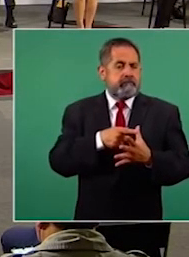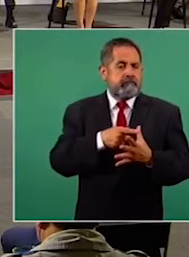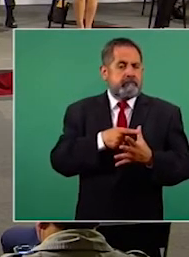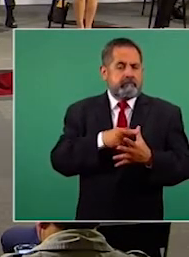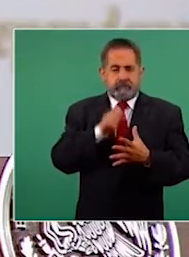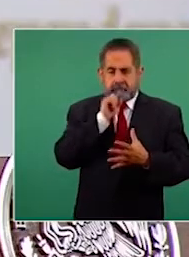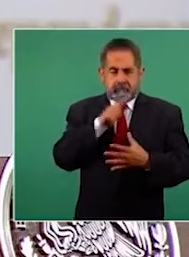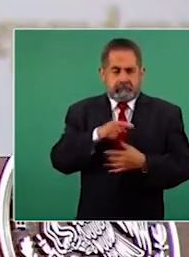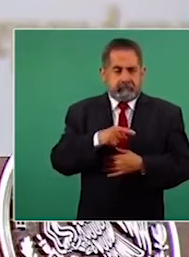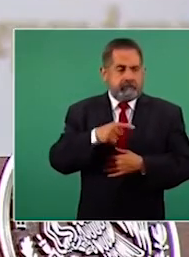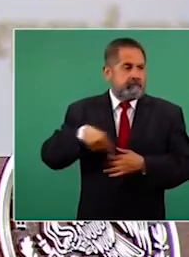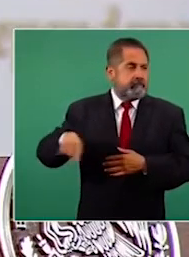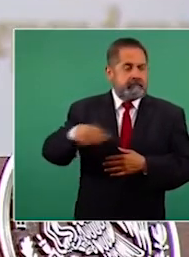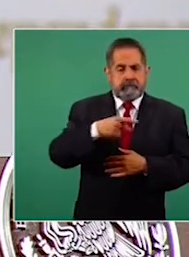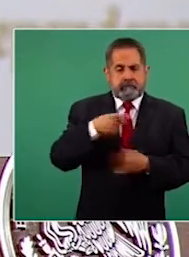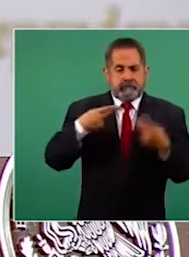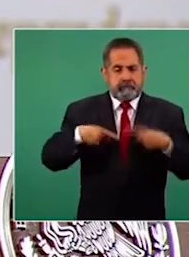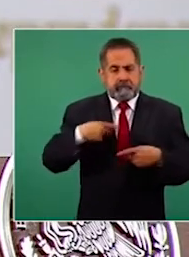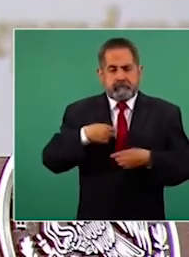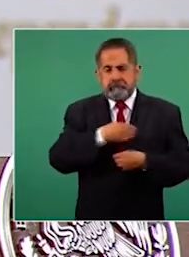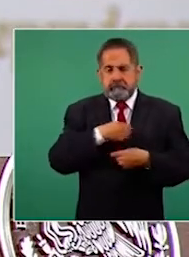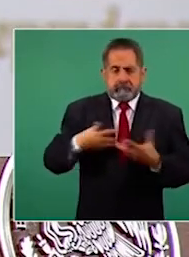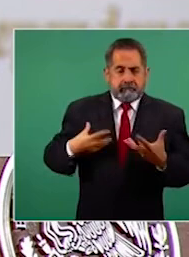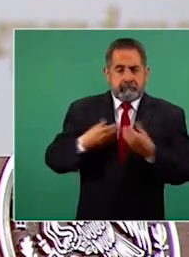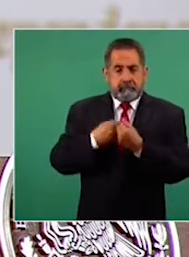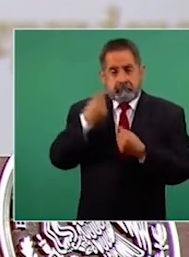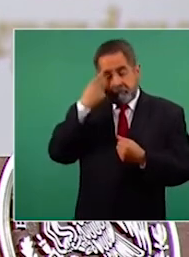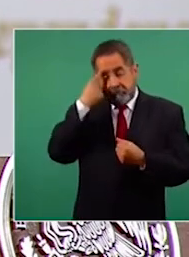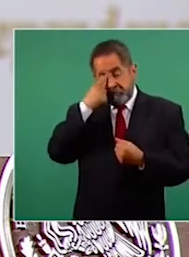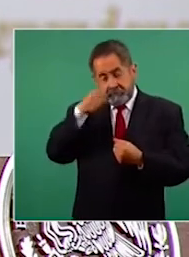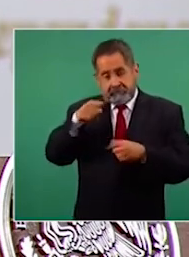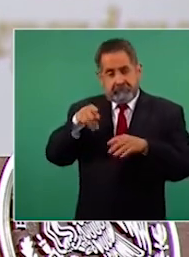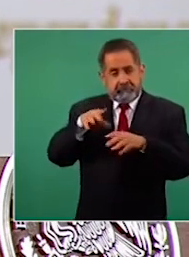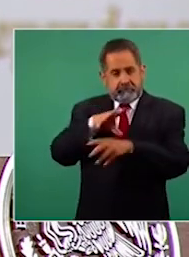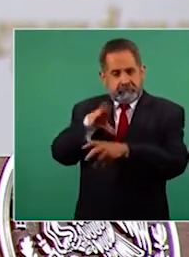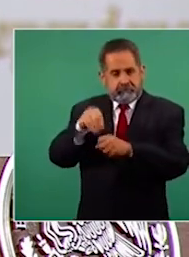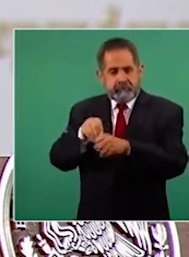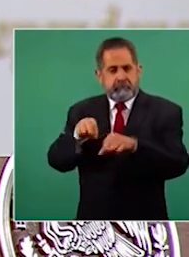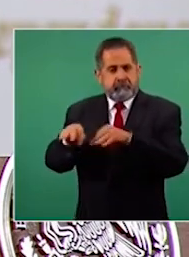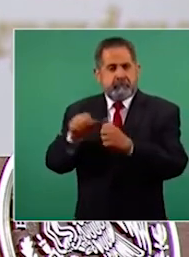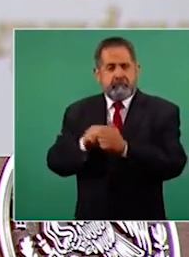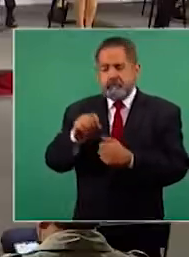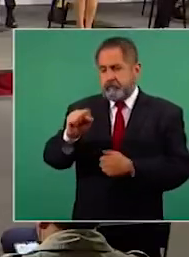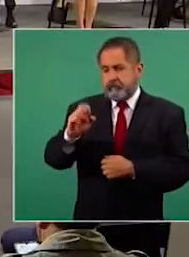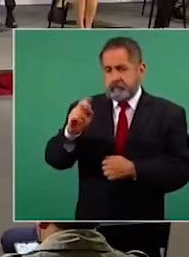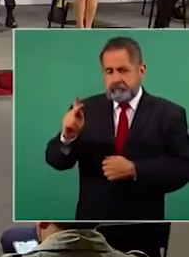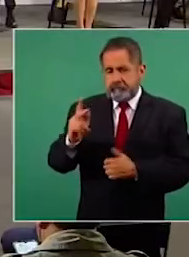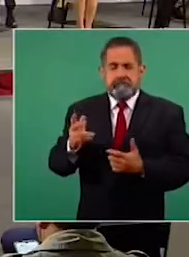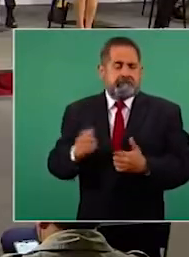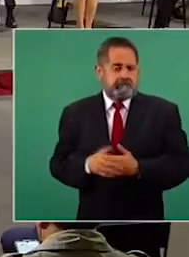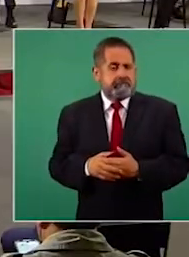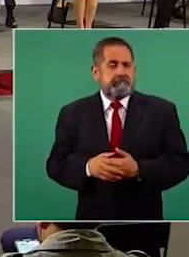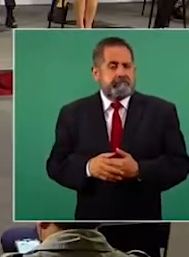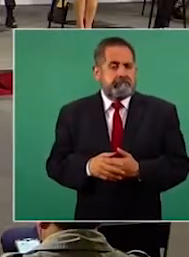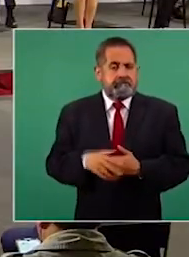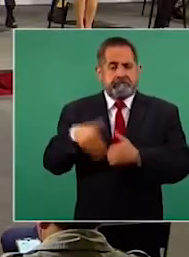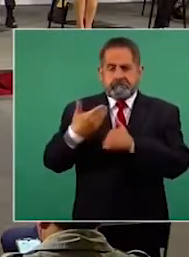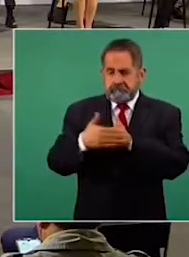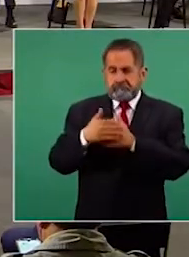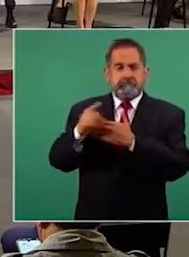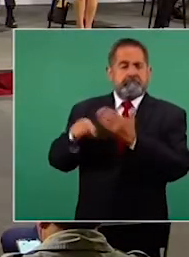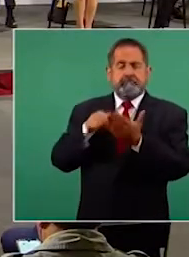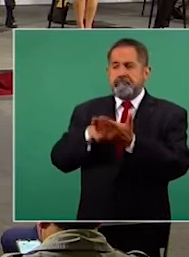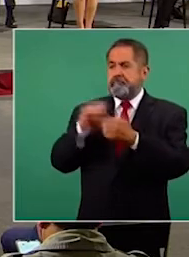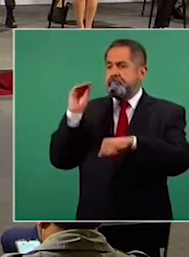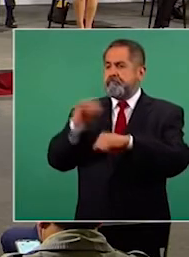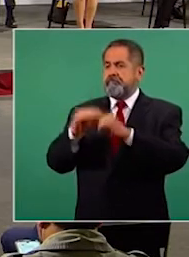los integrantes que han ido precisamente a trabajar junto con ellos, que son de la SEP. Y estamos hablando de que va a haber estos centros de vacunación